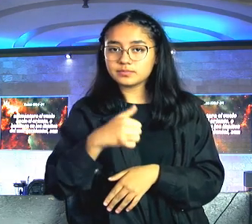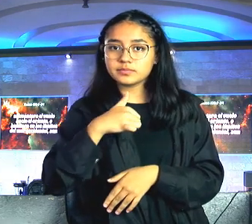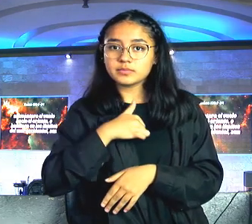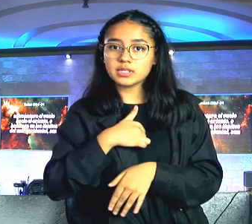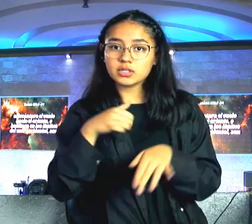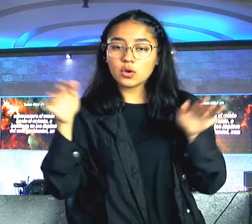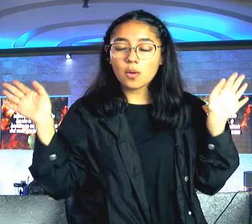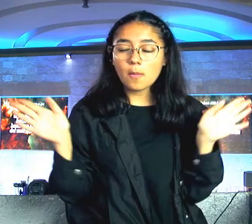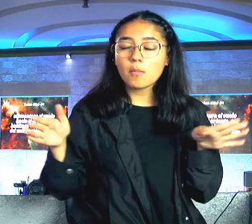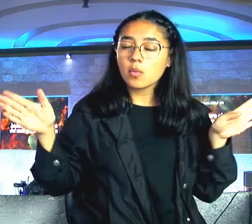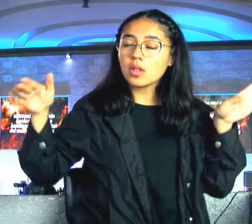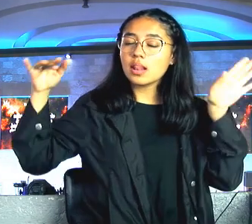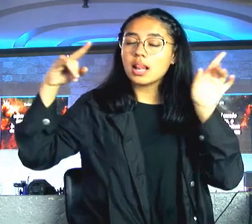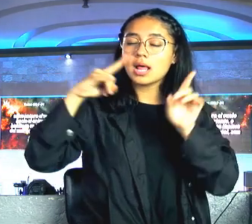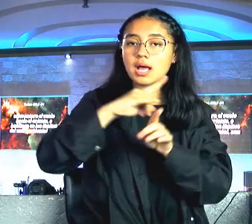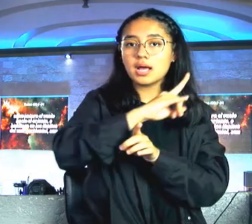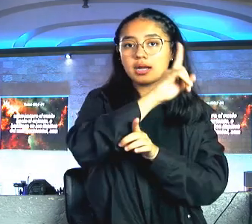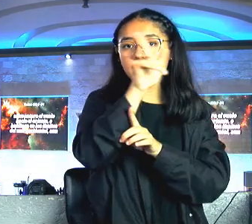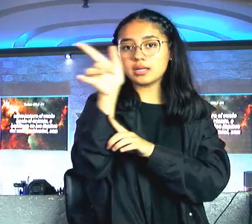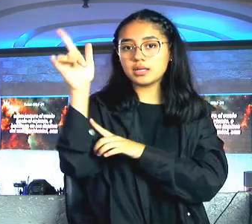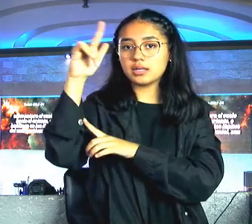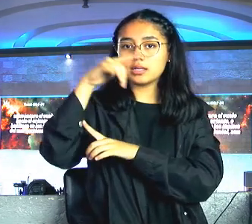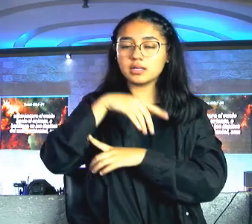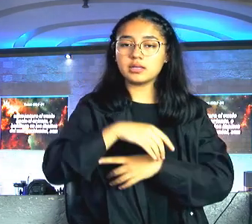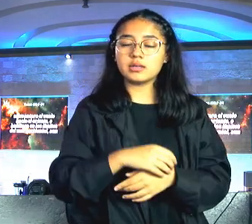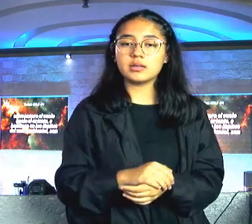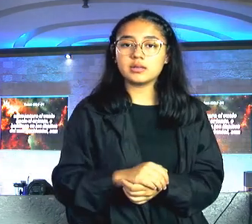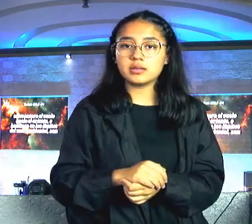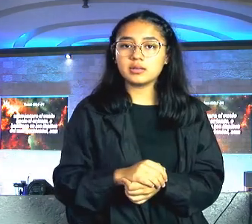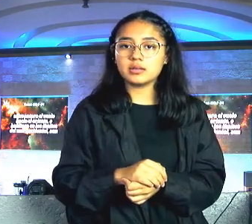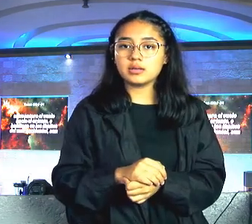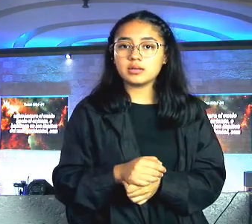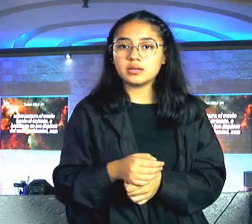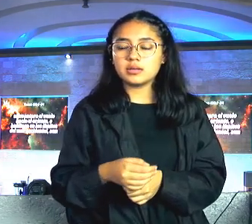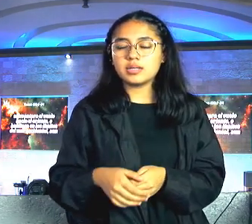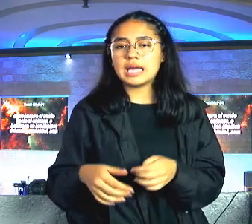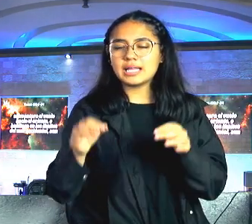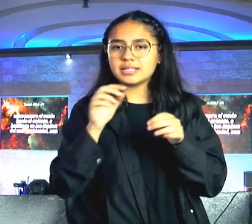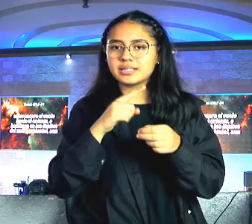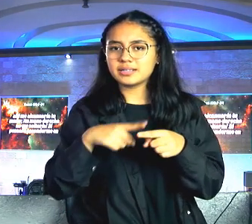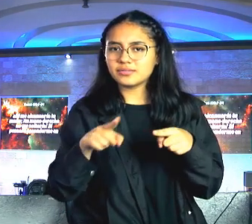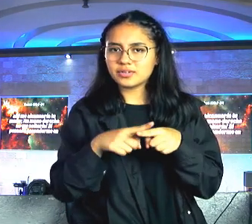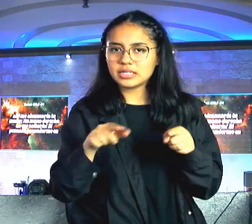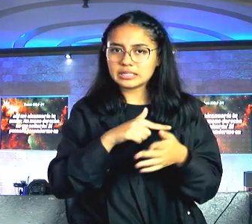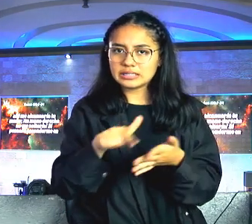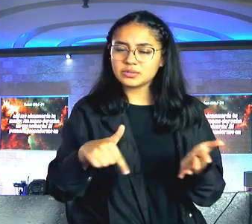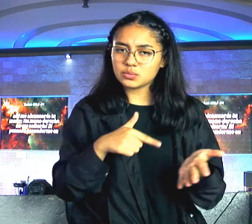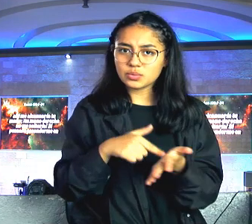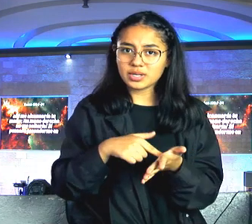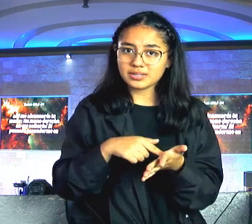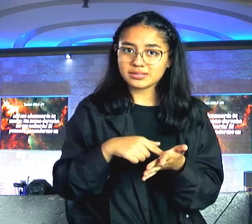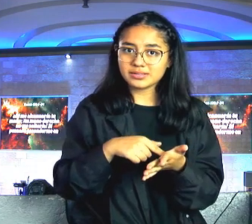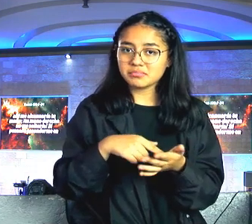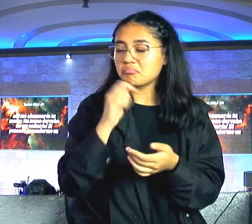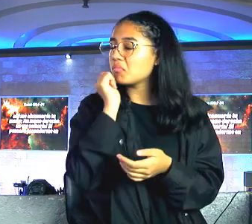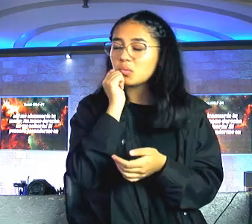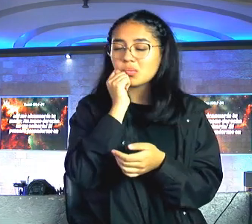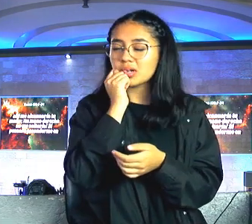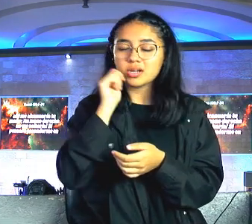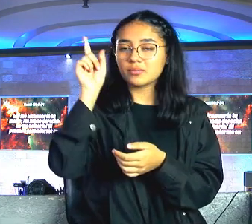vuelo hacia el oriente o habitare en los límites del mar occidental, aún ahí me alcanzaría tu